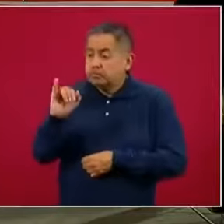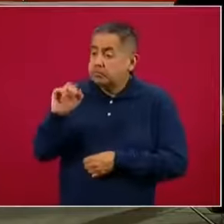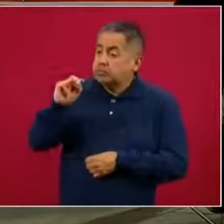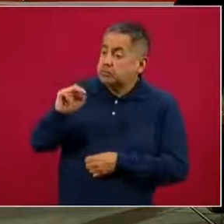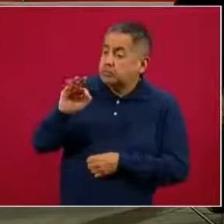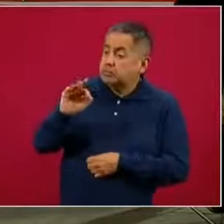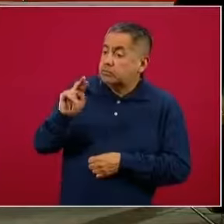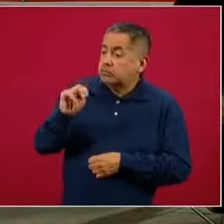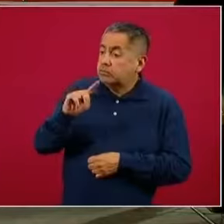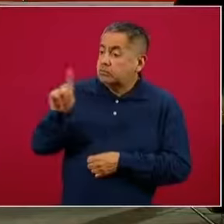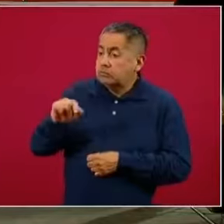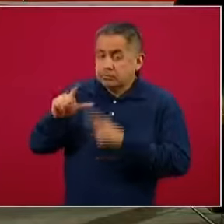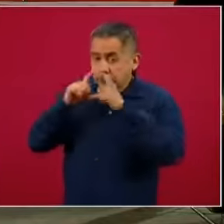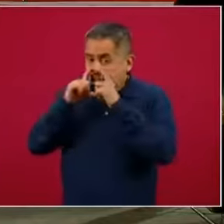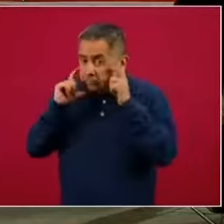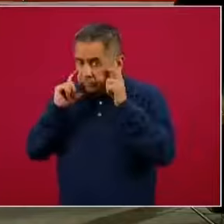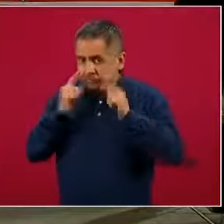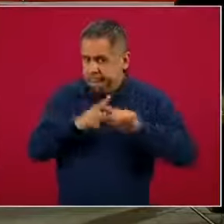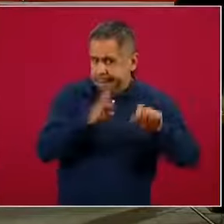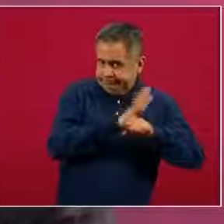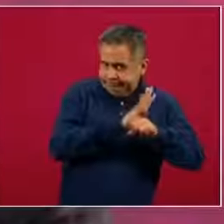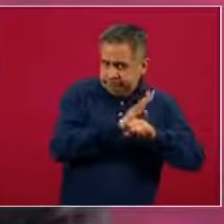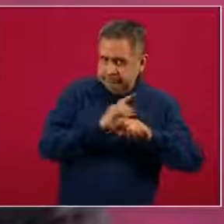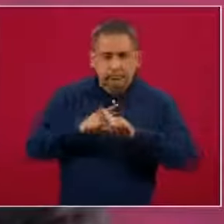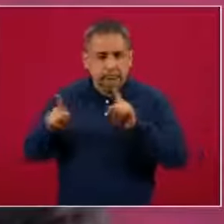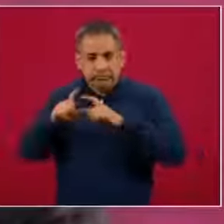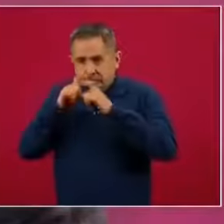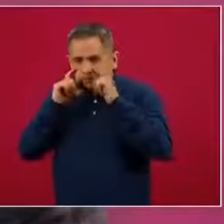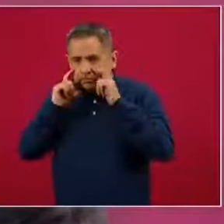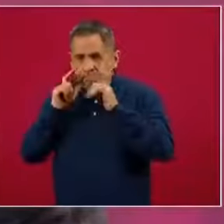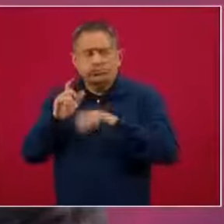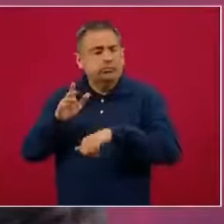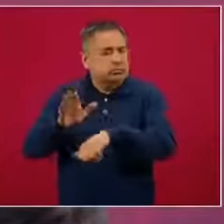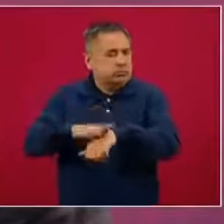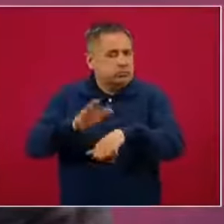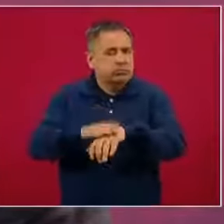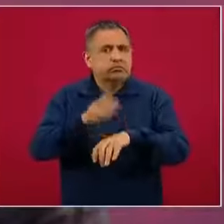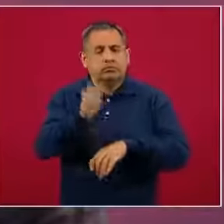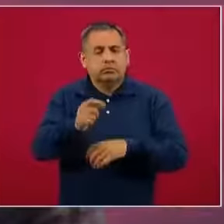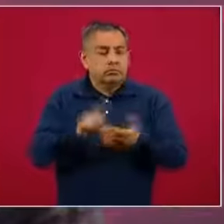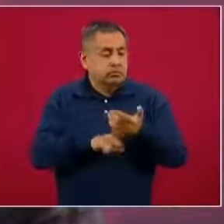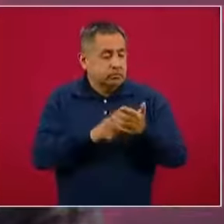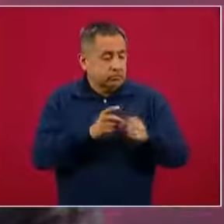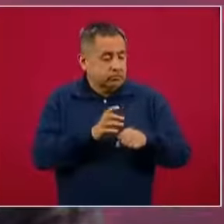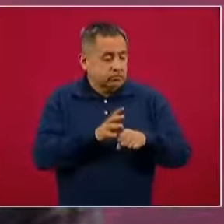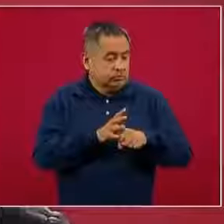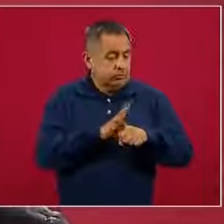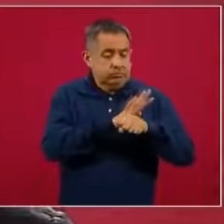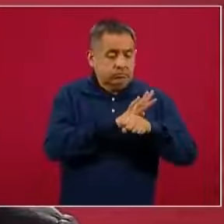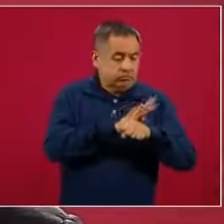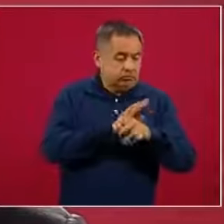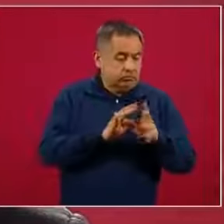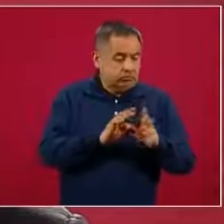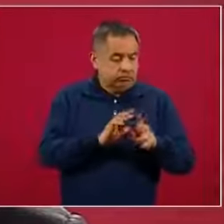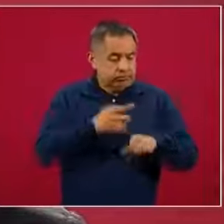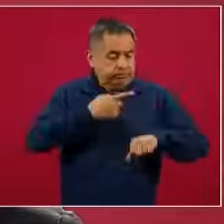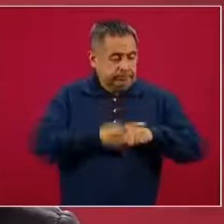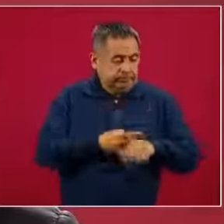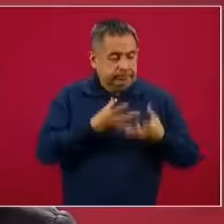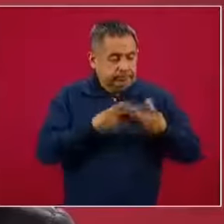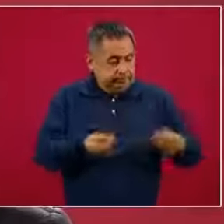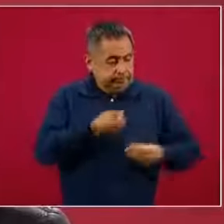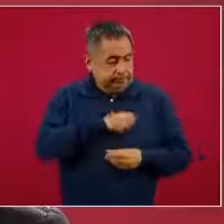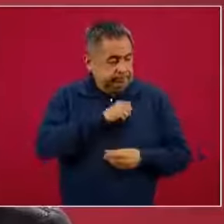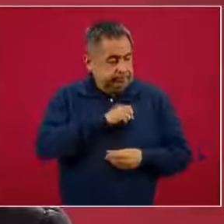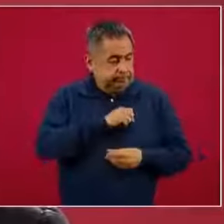momento no se conoce que el antecedente de haber padecido COVID represente una contraindicación, es decir, una